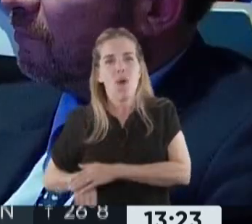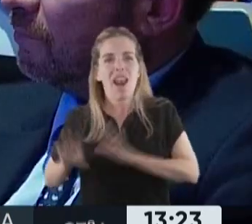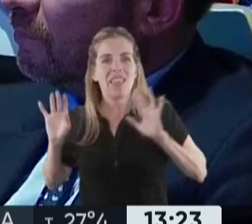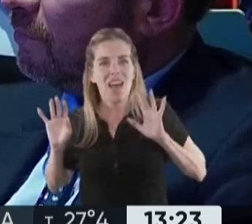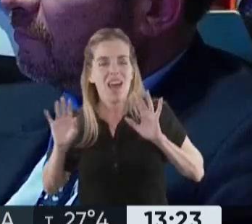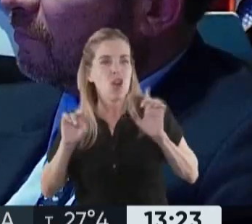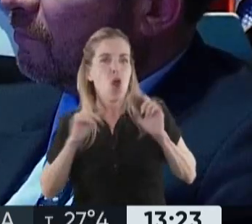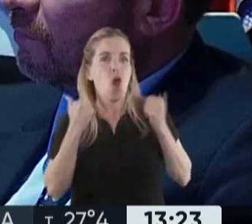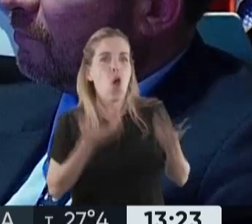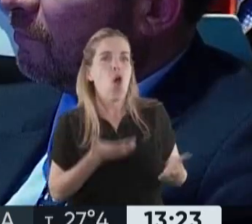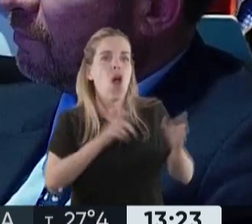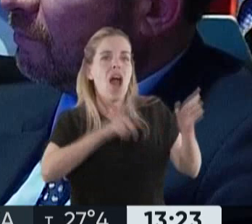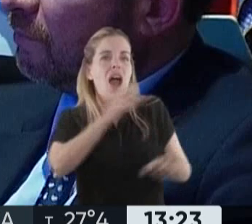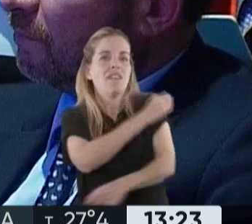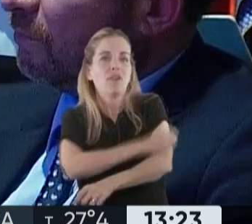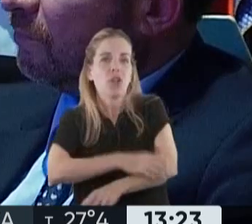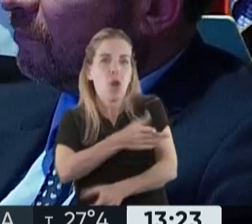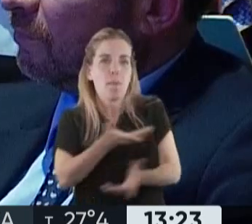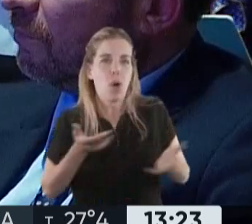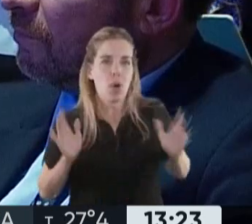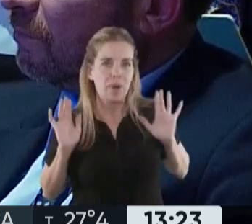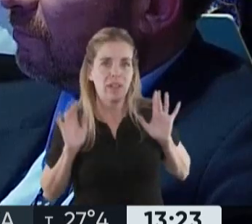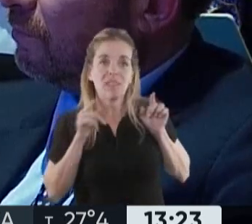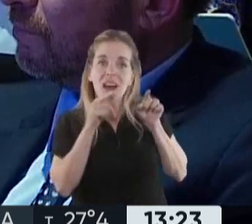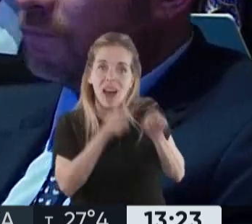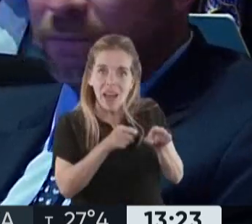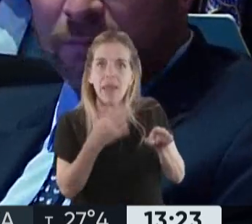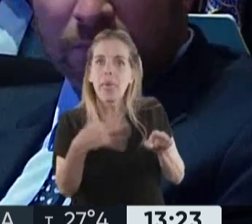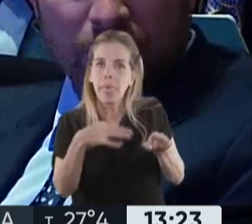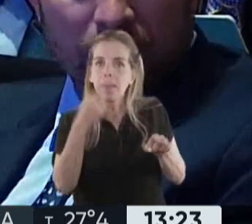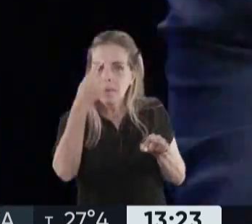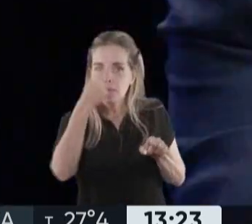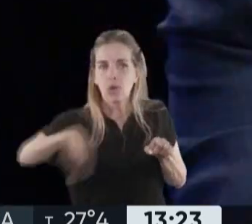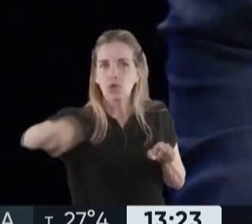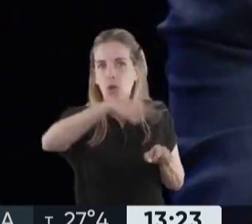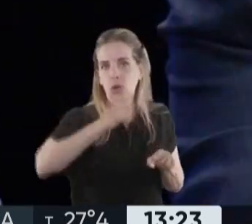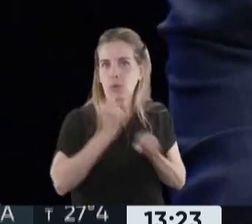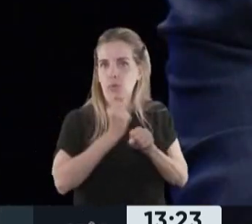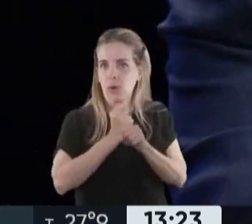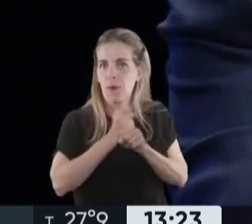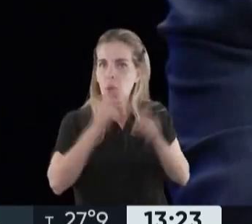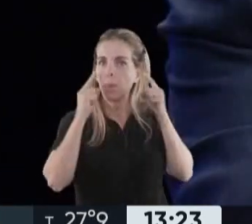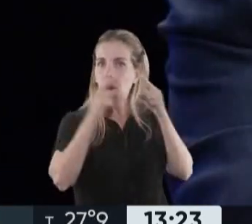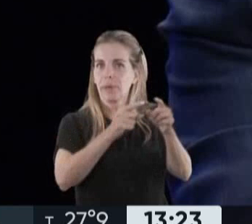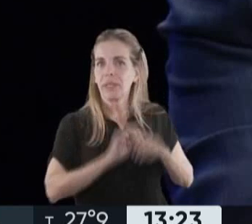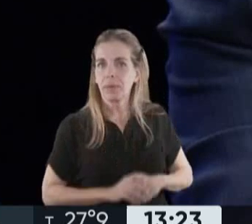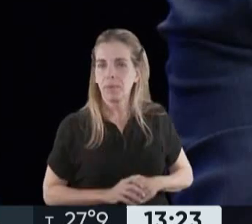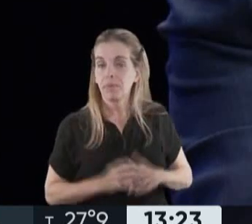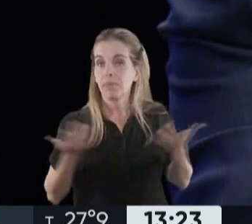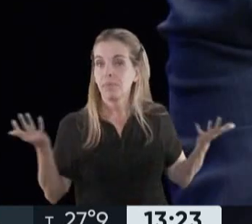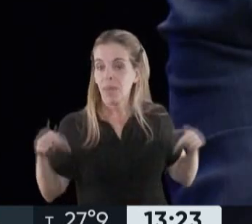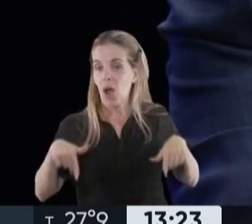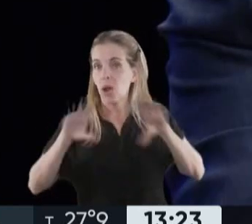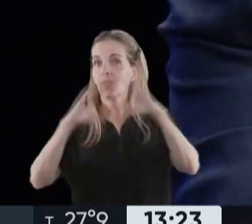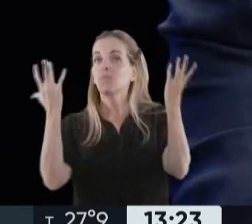pobres, no va. Allí también tenemos que darnos un trabajo. En un mundo, además, que nos